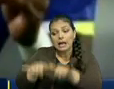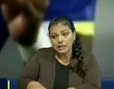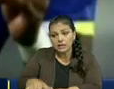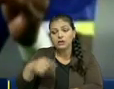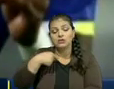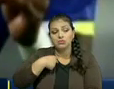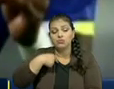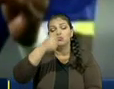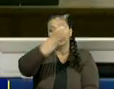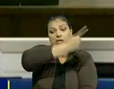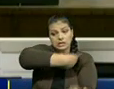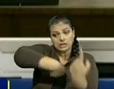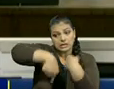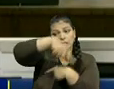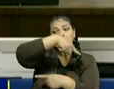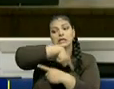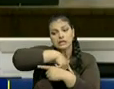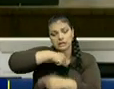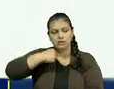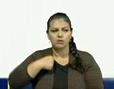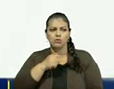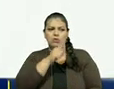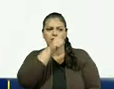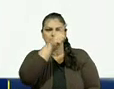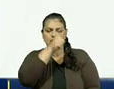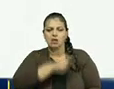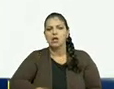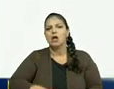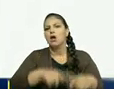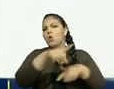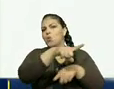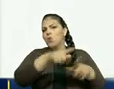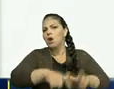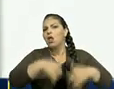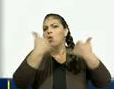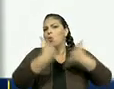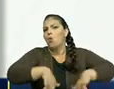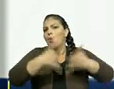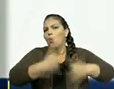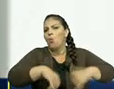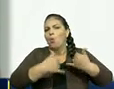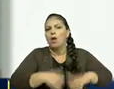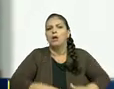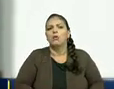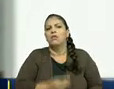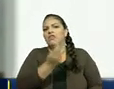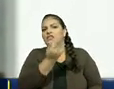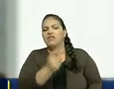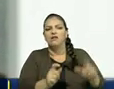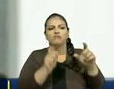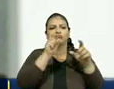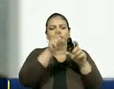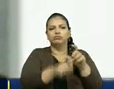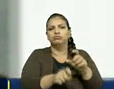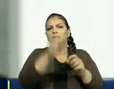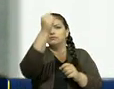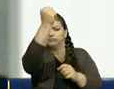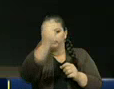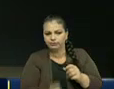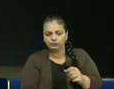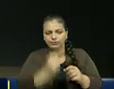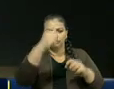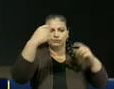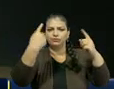en un vehículo para irte a jugar, ¿no? Para irte a divertir. No tienes tu el precepto